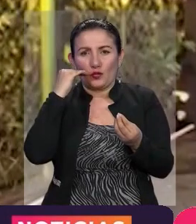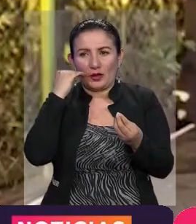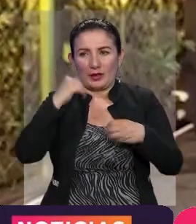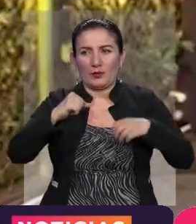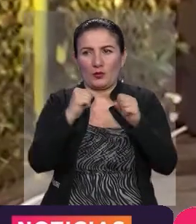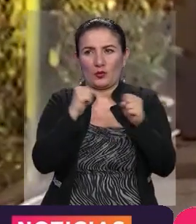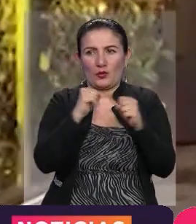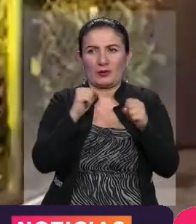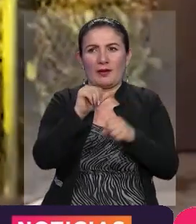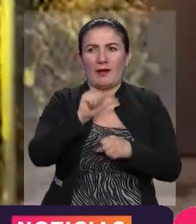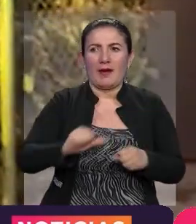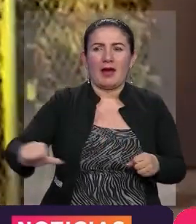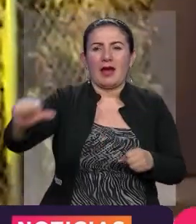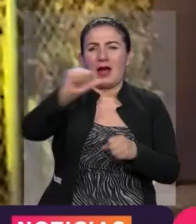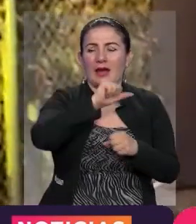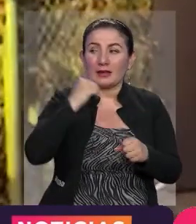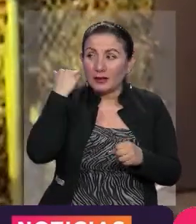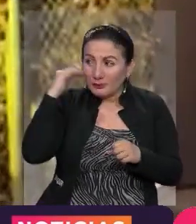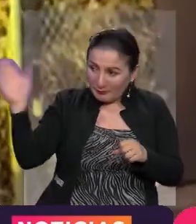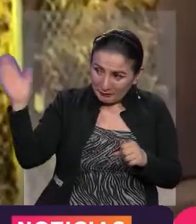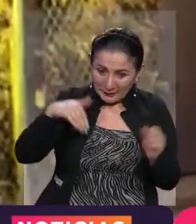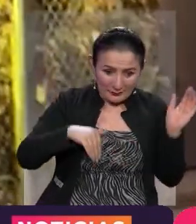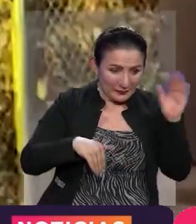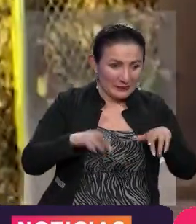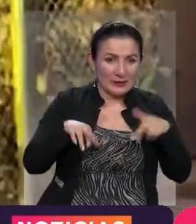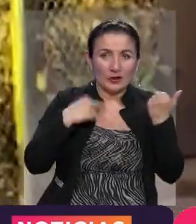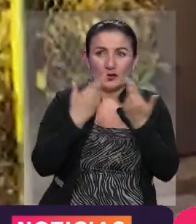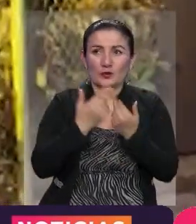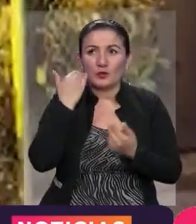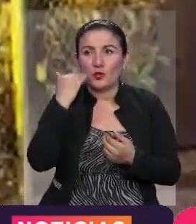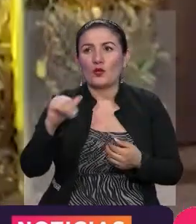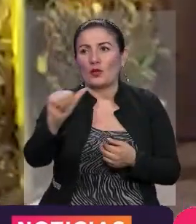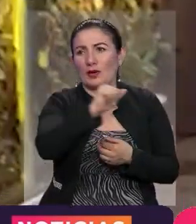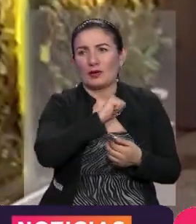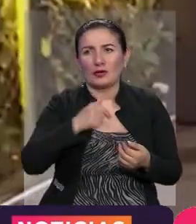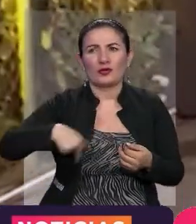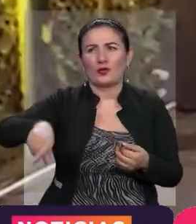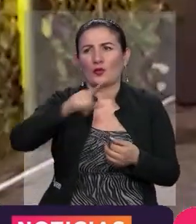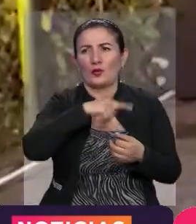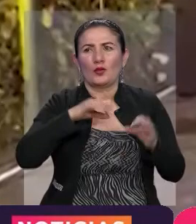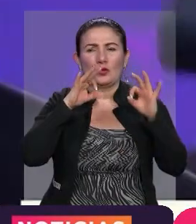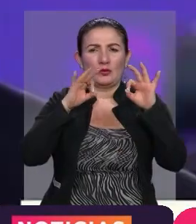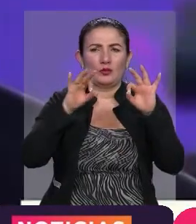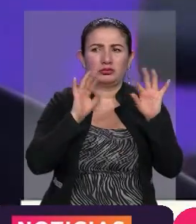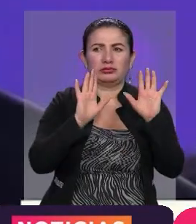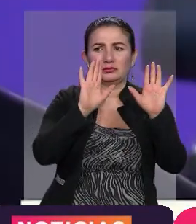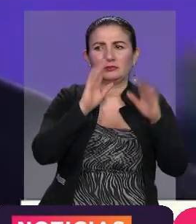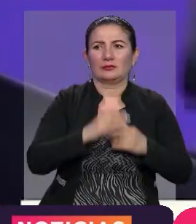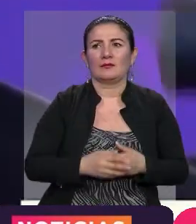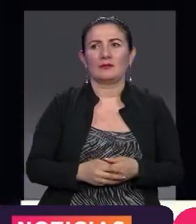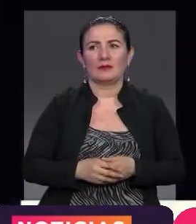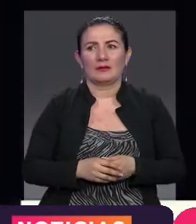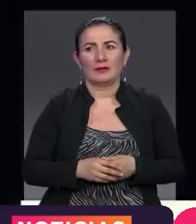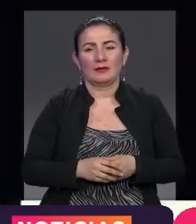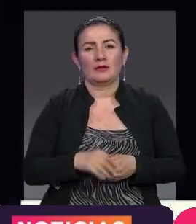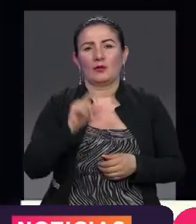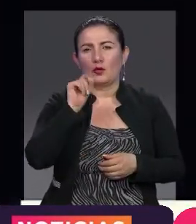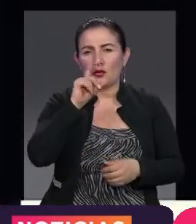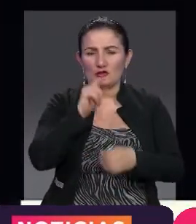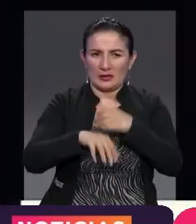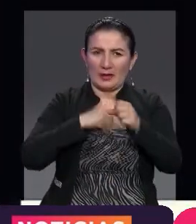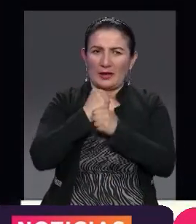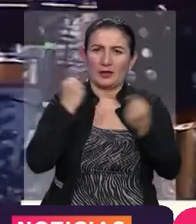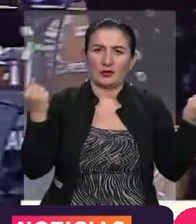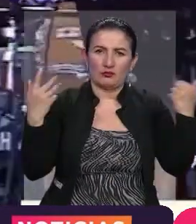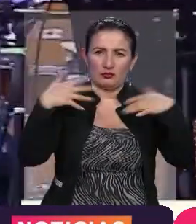un gran logro realmente reunir a mujeres de la escena del jazz Cuando hacemos realmente un género muy masculino durante 11 años de